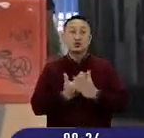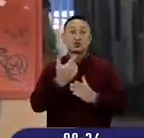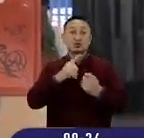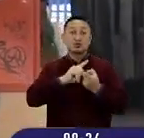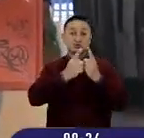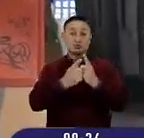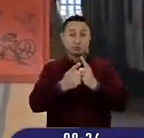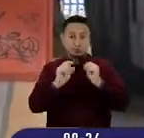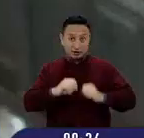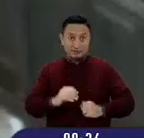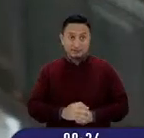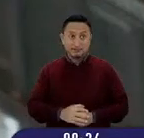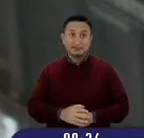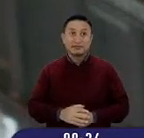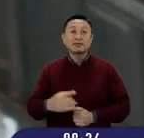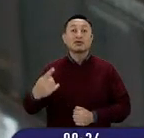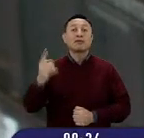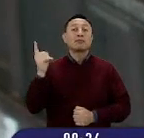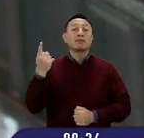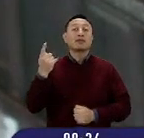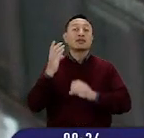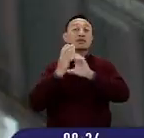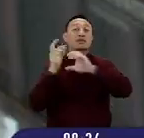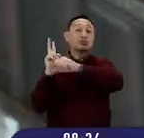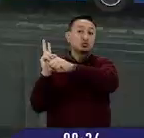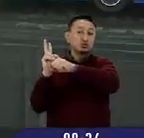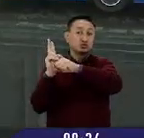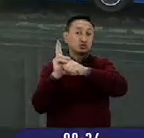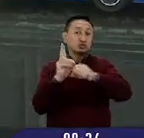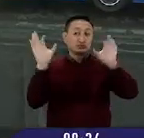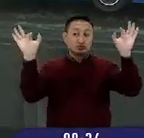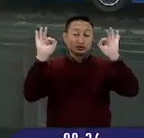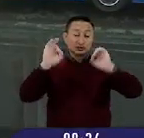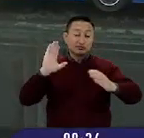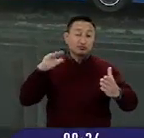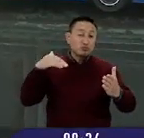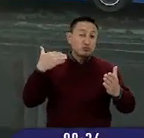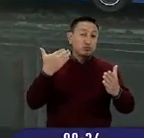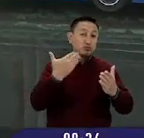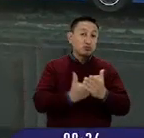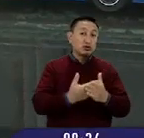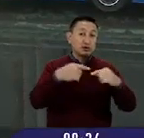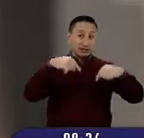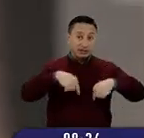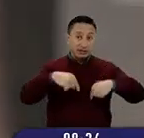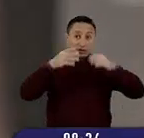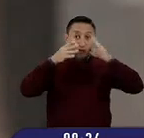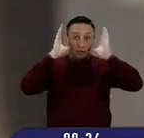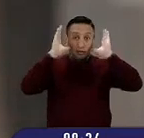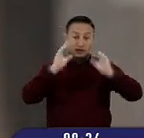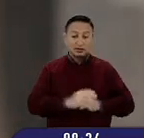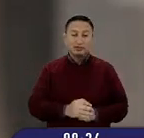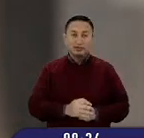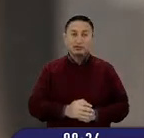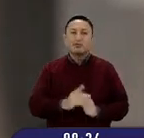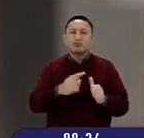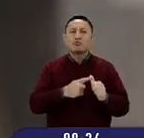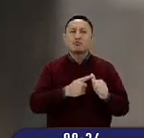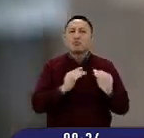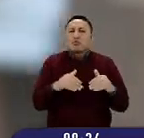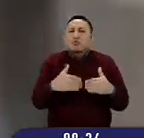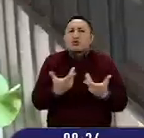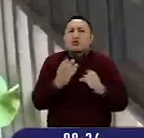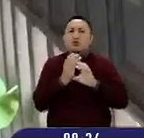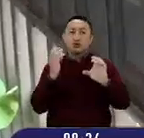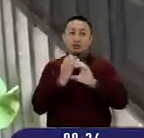transporte en superficie, la primera unidad 100% eléctrica llegará en diciembre de este año a Quito. Un prototipo de cómo serán los